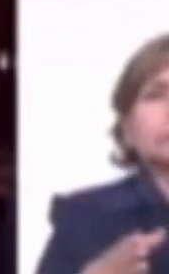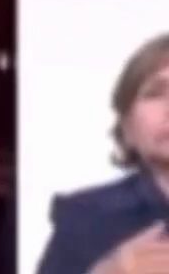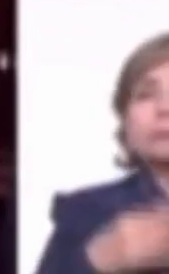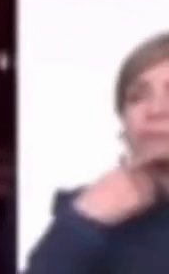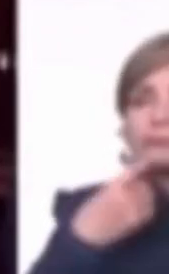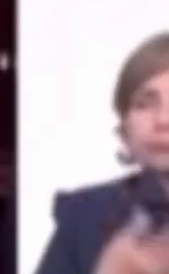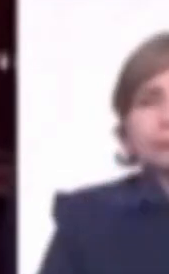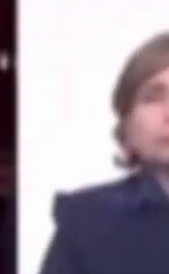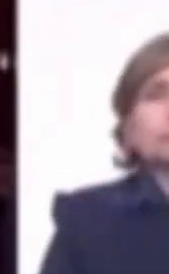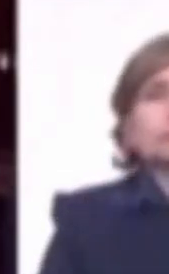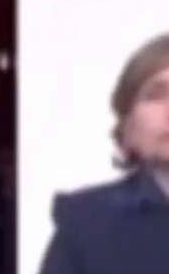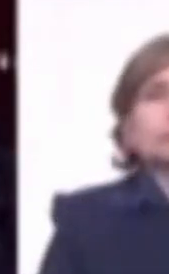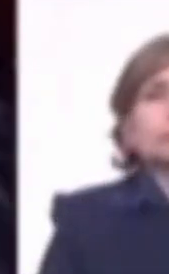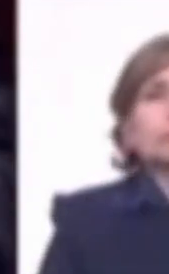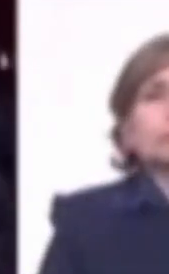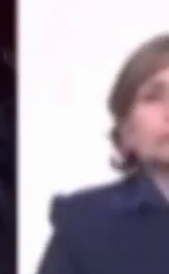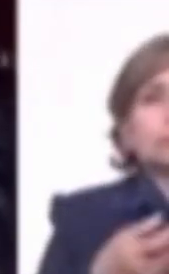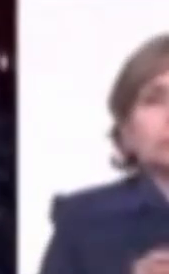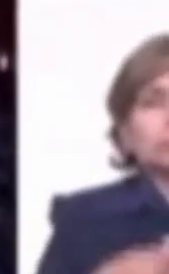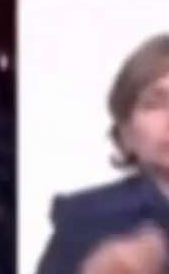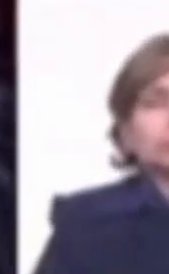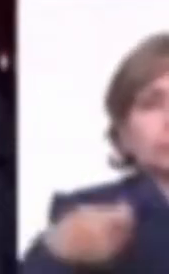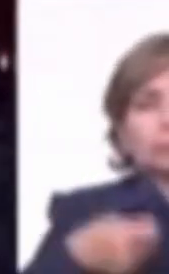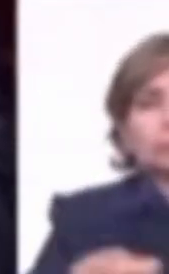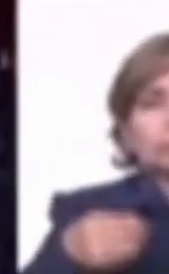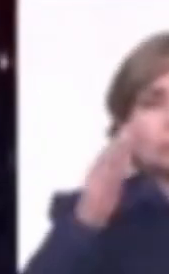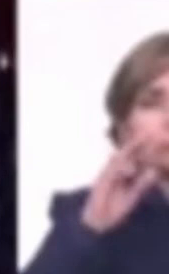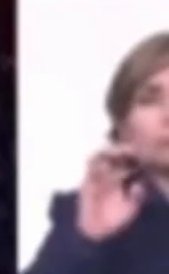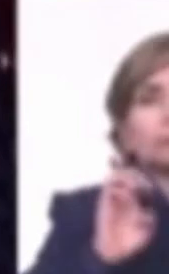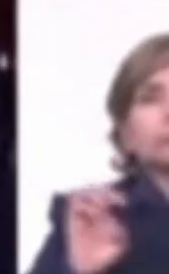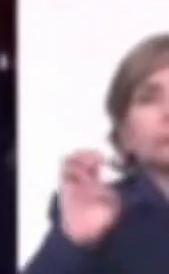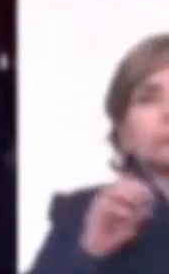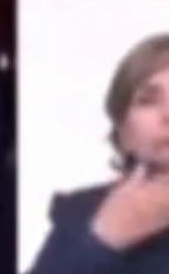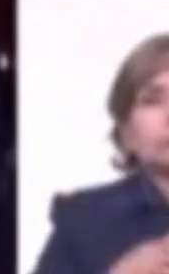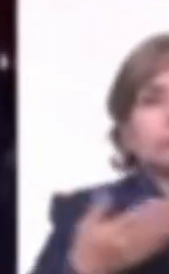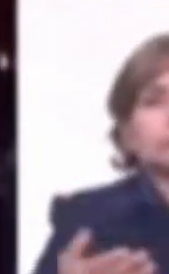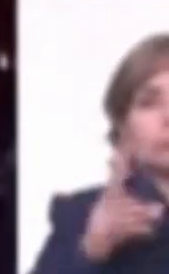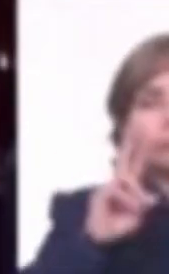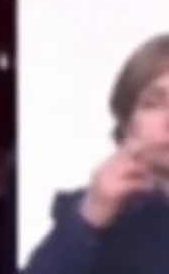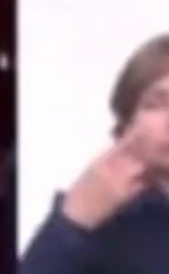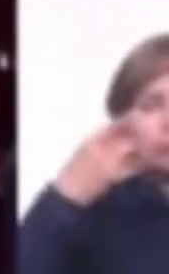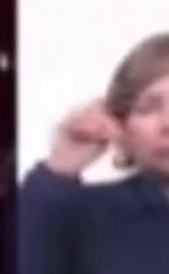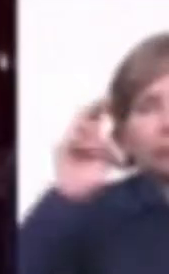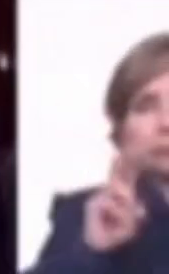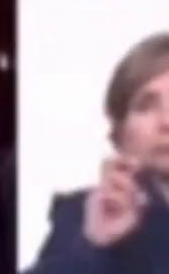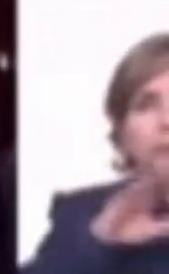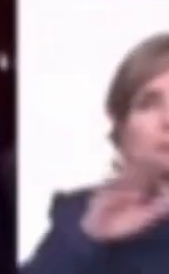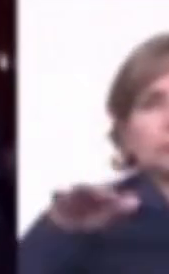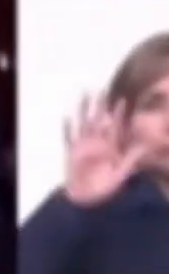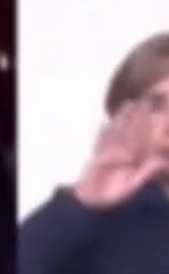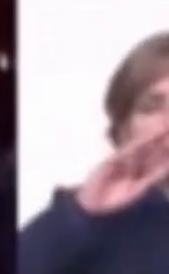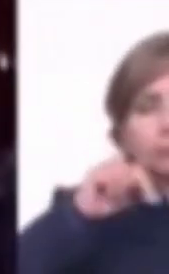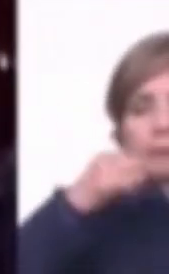fíjense el presupuesto que se ha asignado para la atención de emergencias y que es más o menos de dos mil millones de soles para el niño global